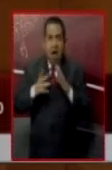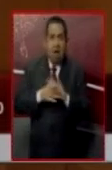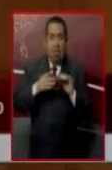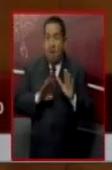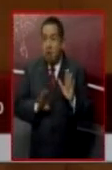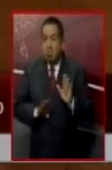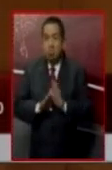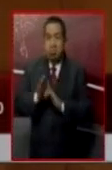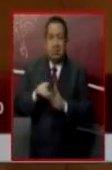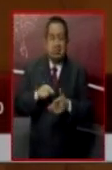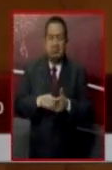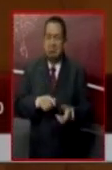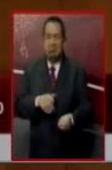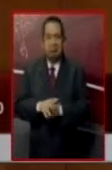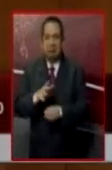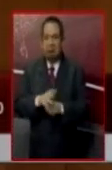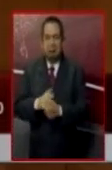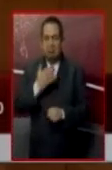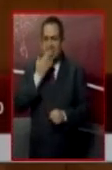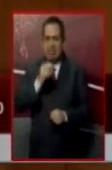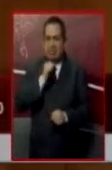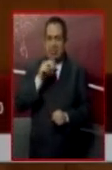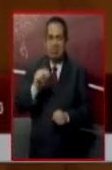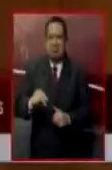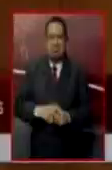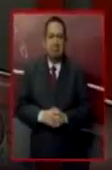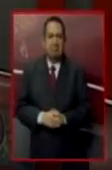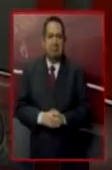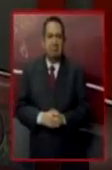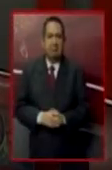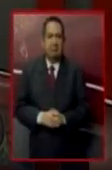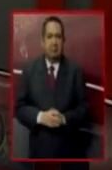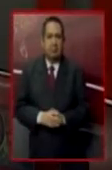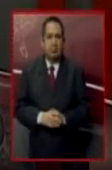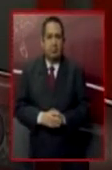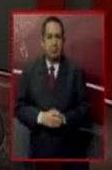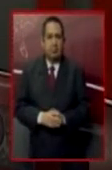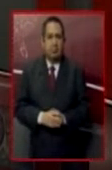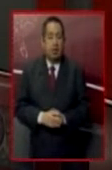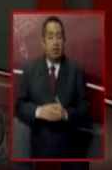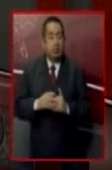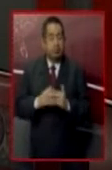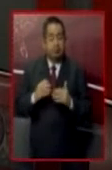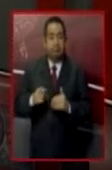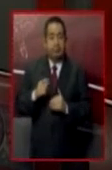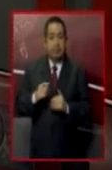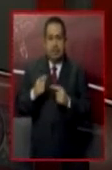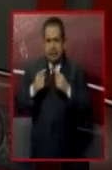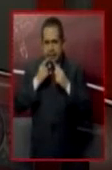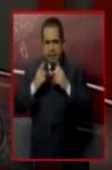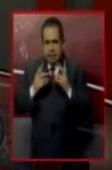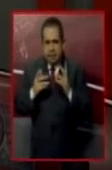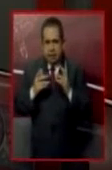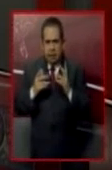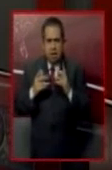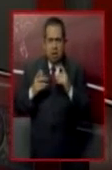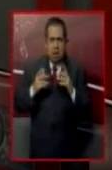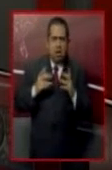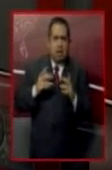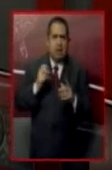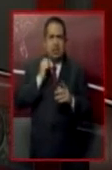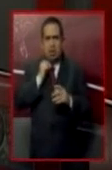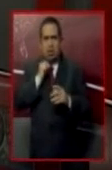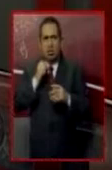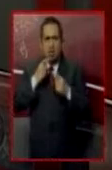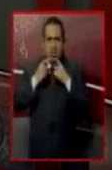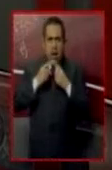la inversión privada me parece que son claramente insuficientes. Bueno, luego de esto no hubo legisladores, senadores o